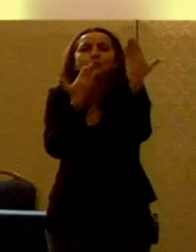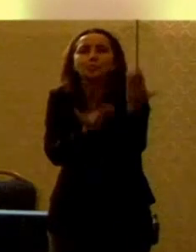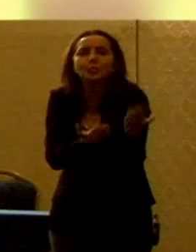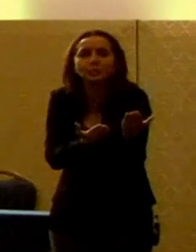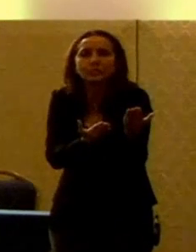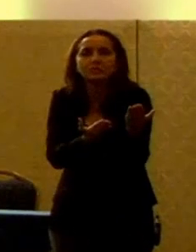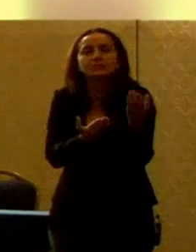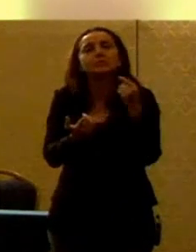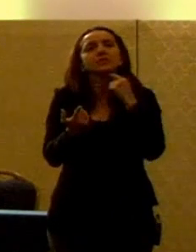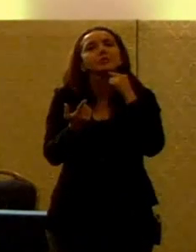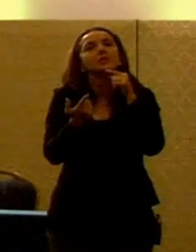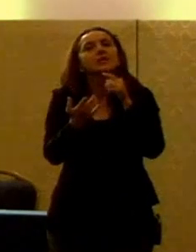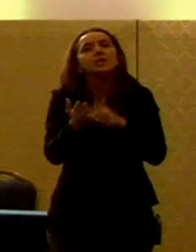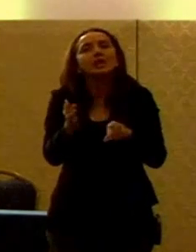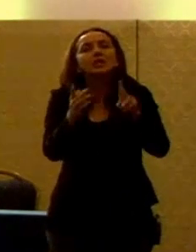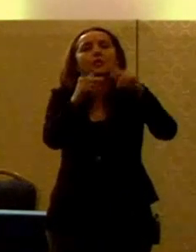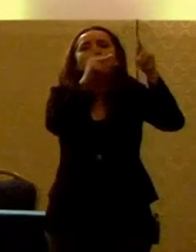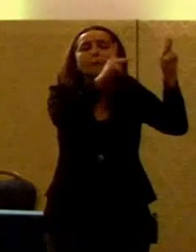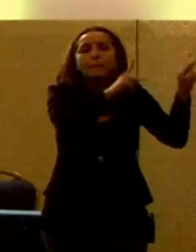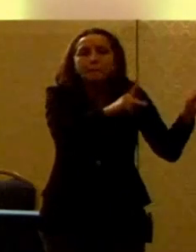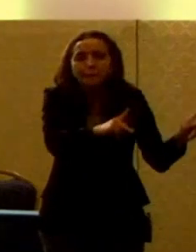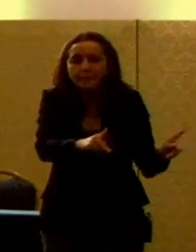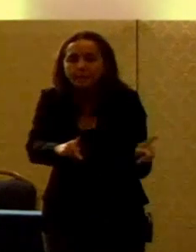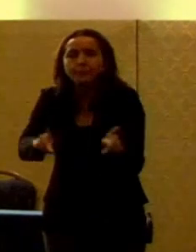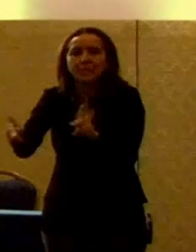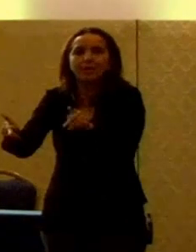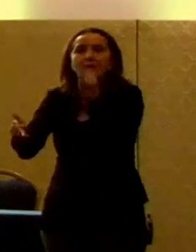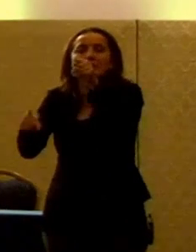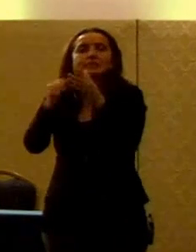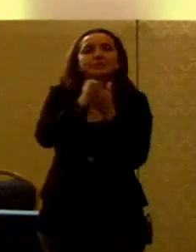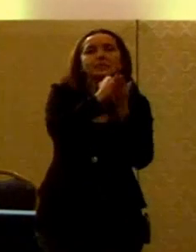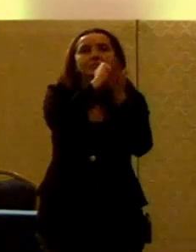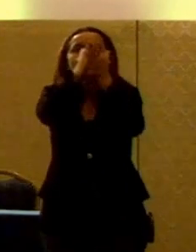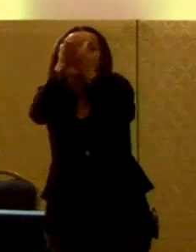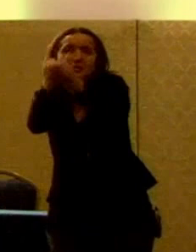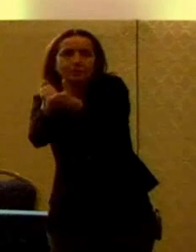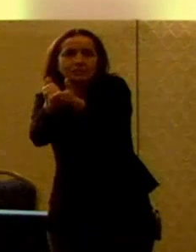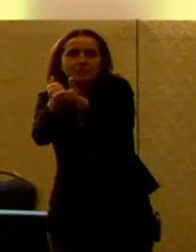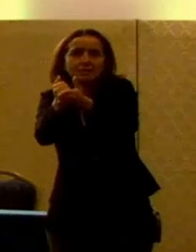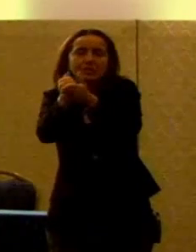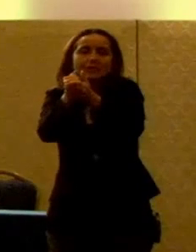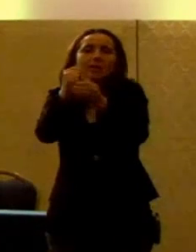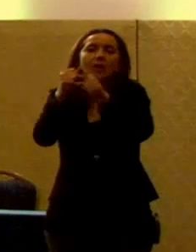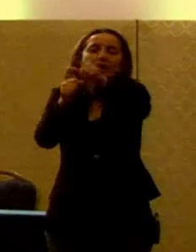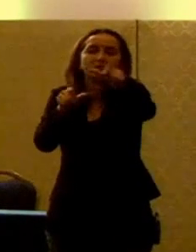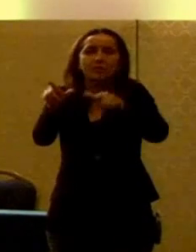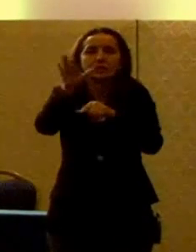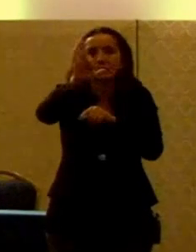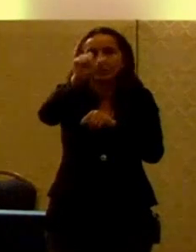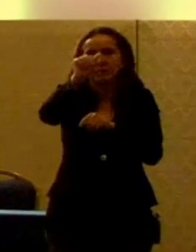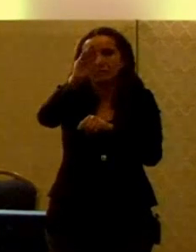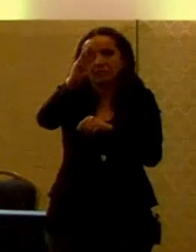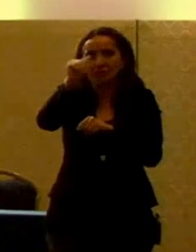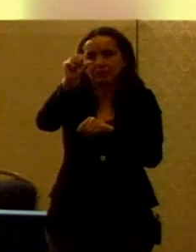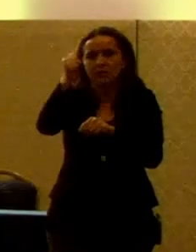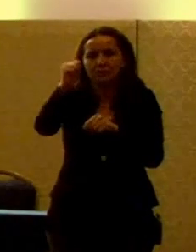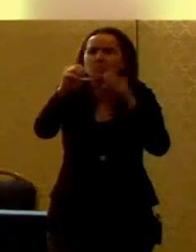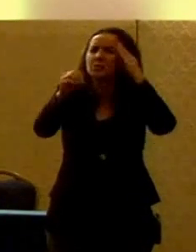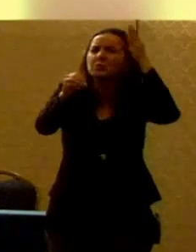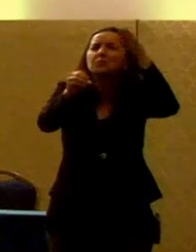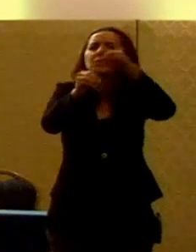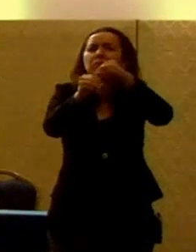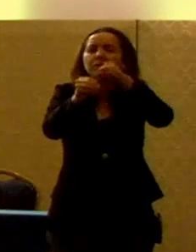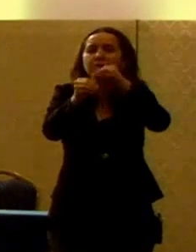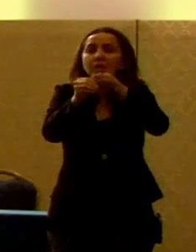que se denominó el Plan Hídrico Tabasco, bueno aquí no se ve, Plan Hídrico Integral Tabasco, que esencialmente tenía como objetivo tratar de hacer